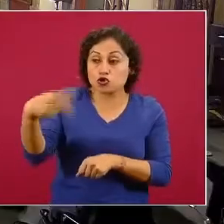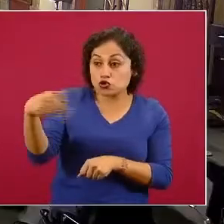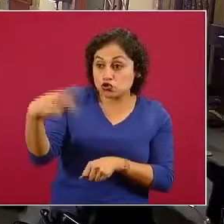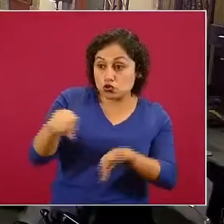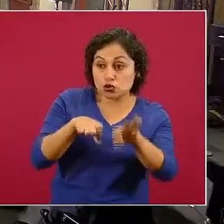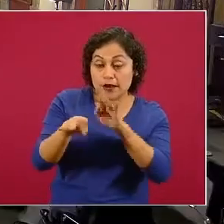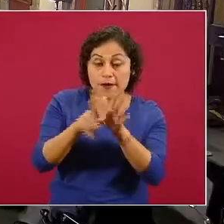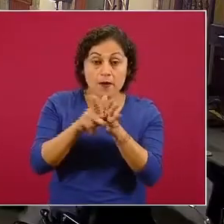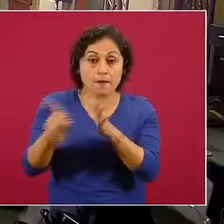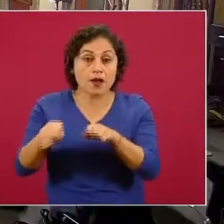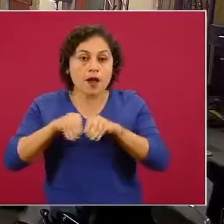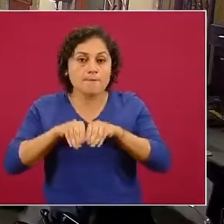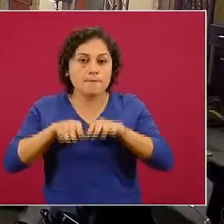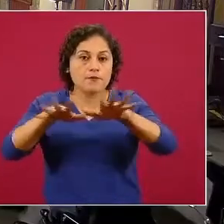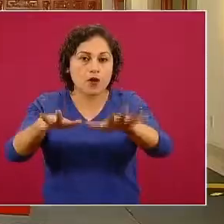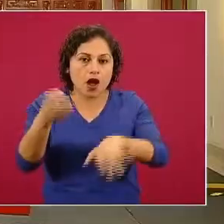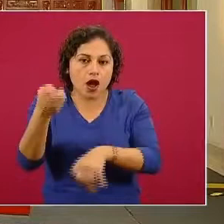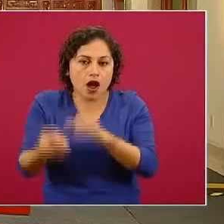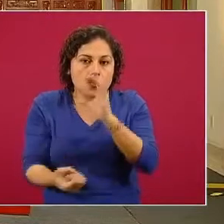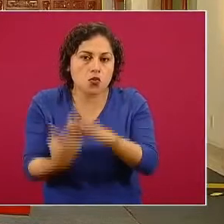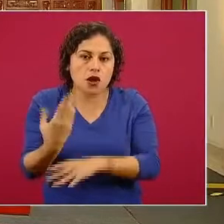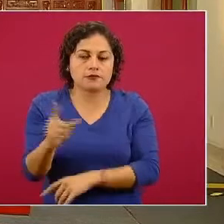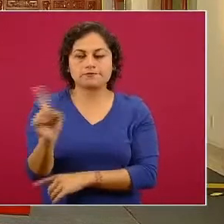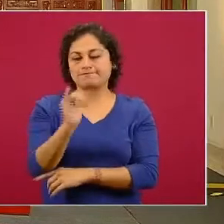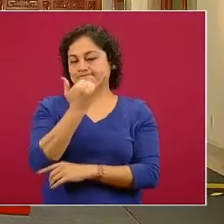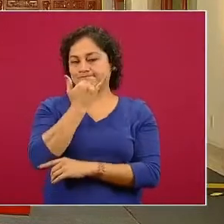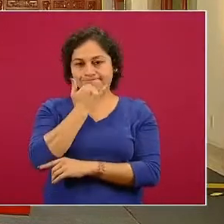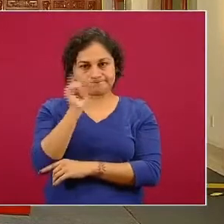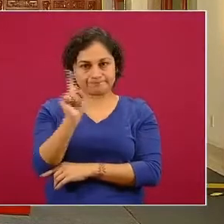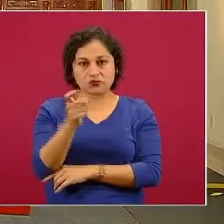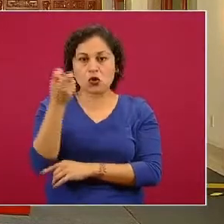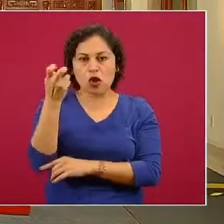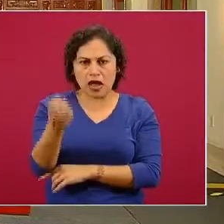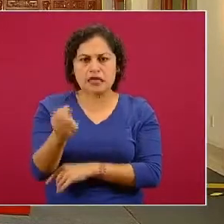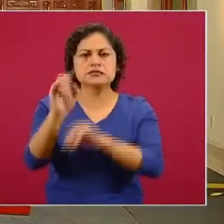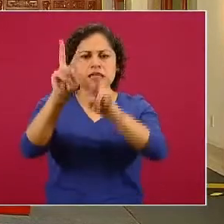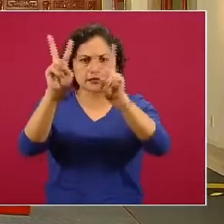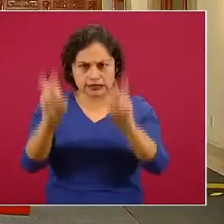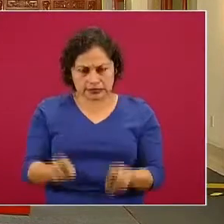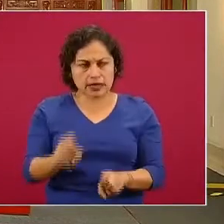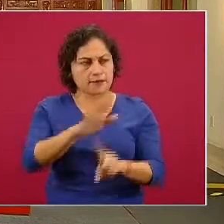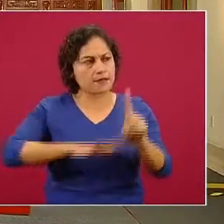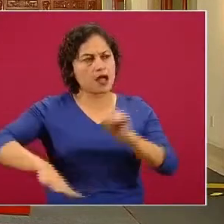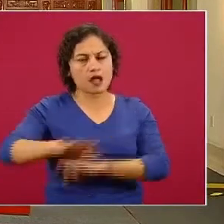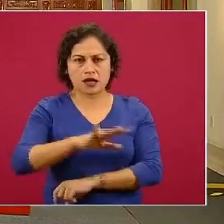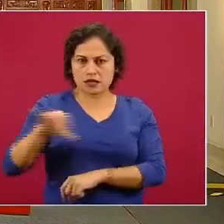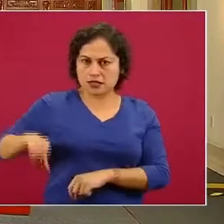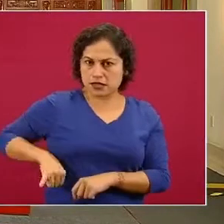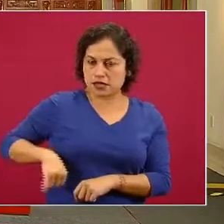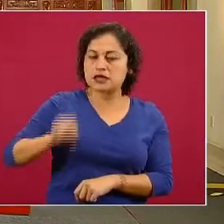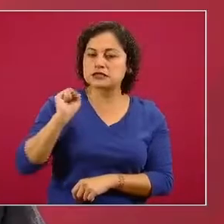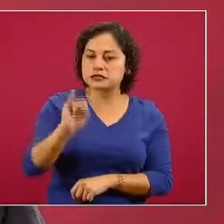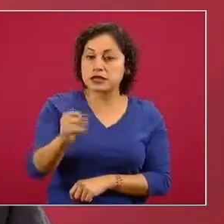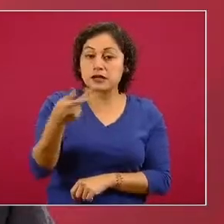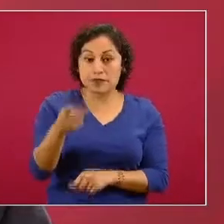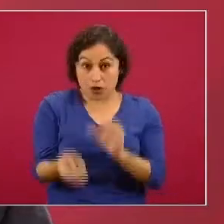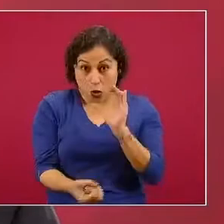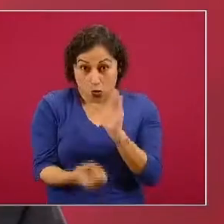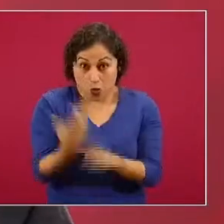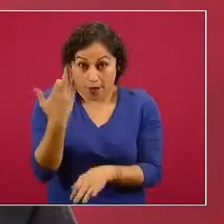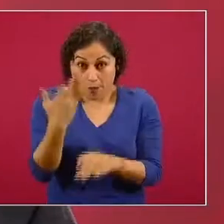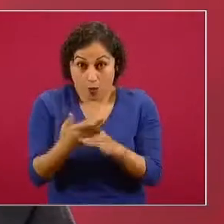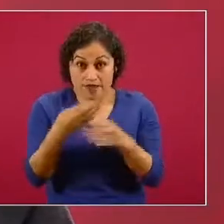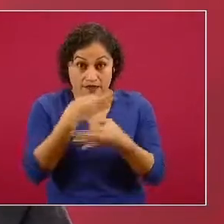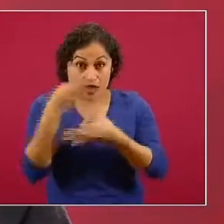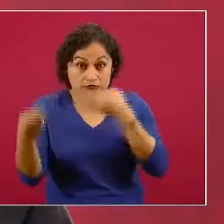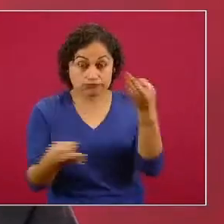un evento nuevo. No lo es, desde luego es un evento de interés público, pero no es un evento nuevo. Hemos comentado ya que